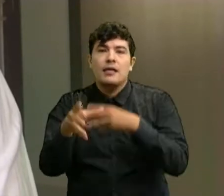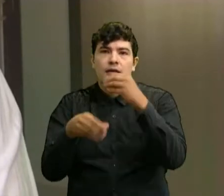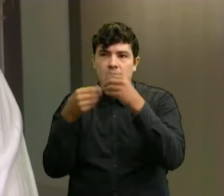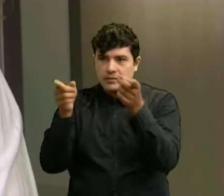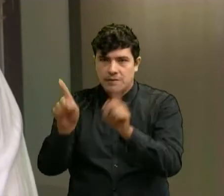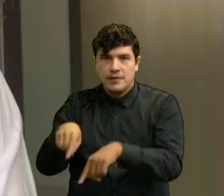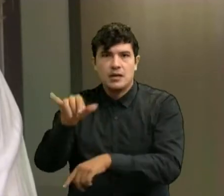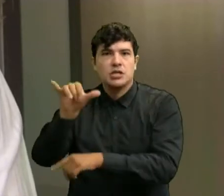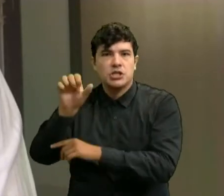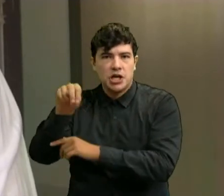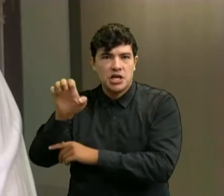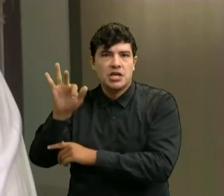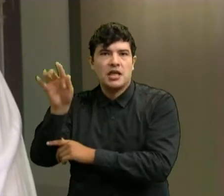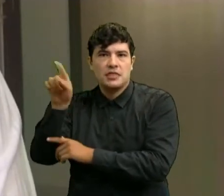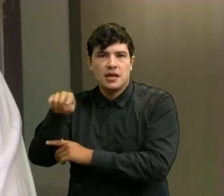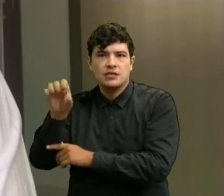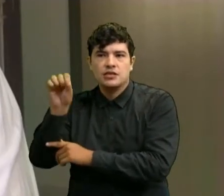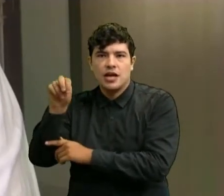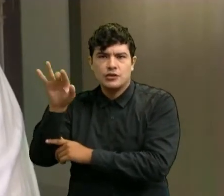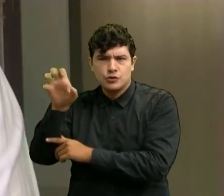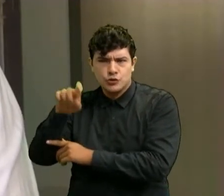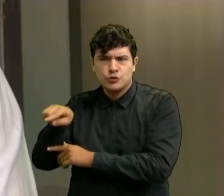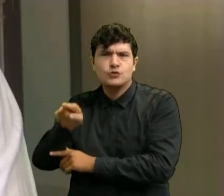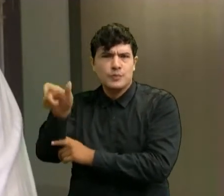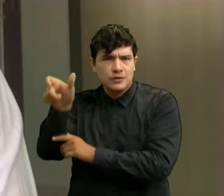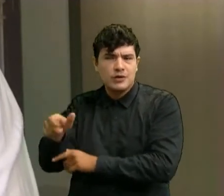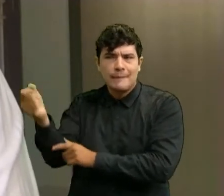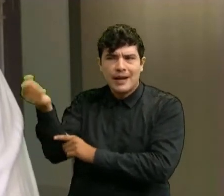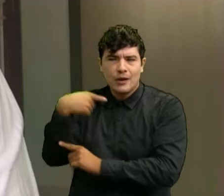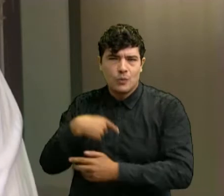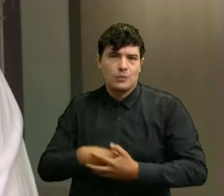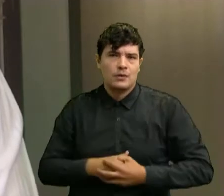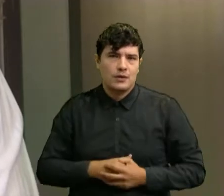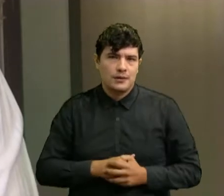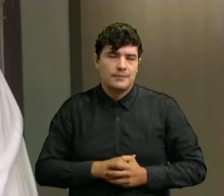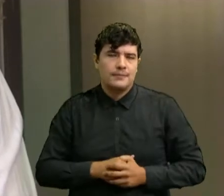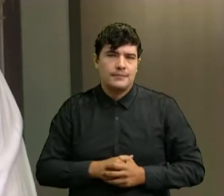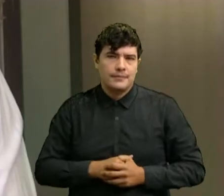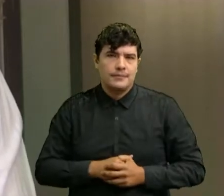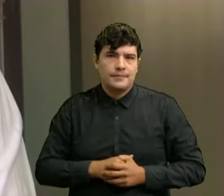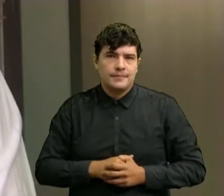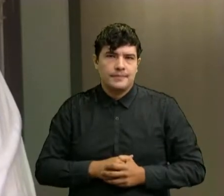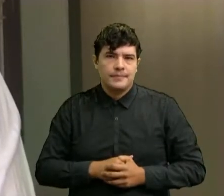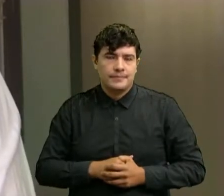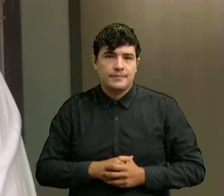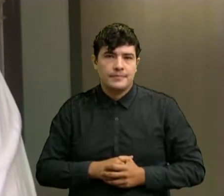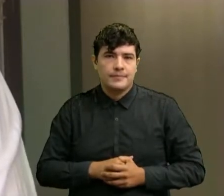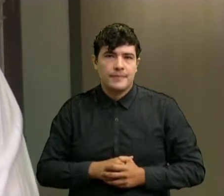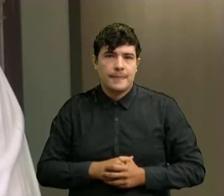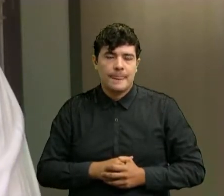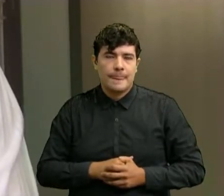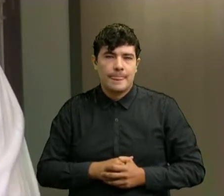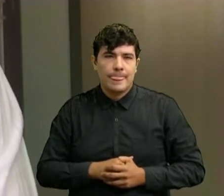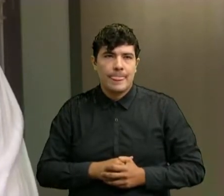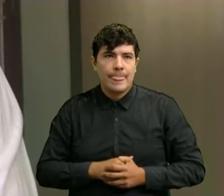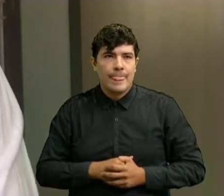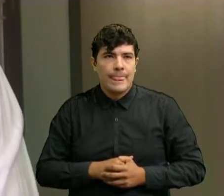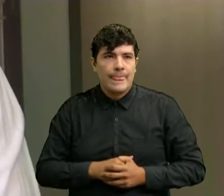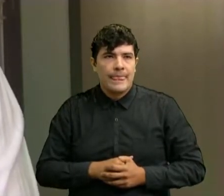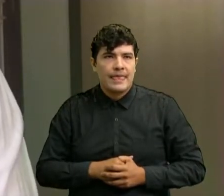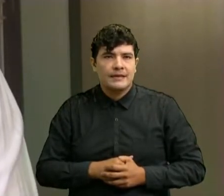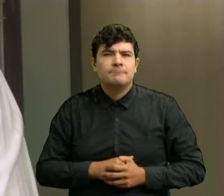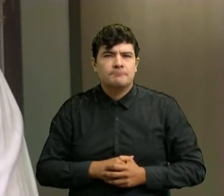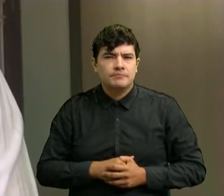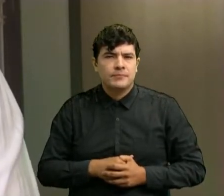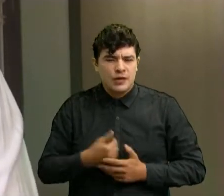a Janet Santos que nos pregunta, doctor, ¿cuándo se deja causada la pensión de sobrevivientes y cuándo